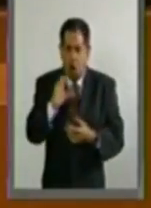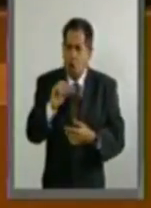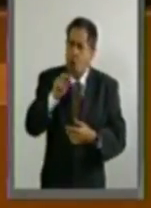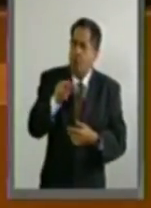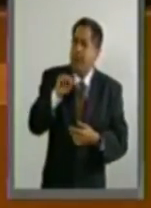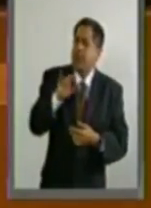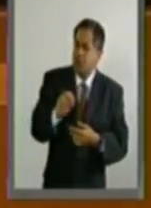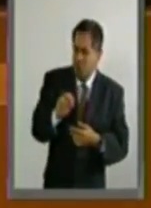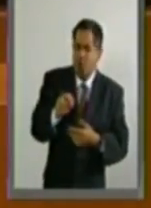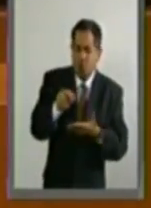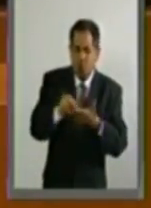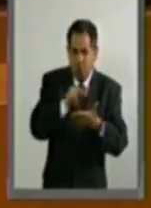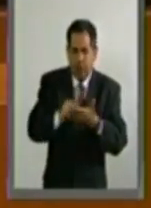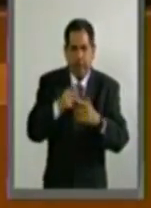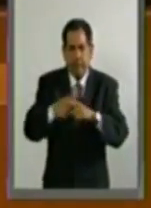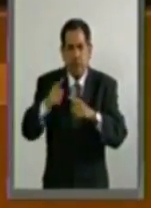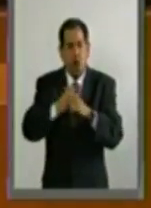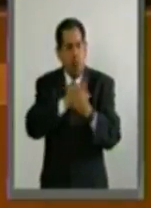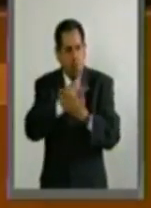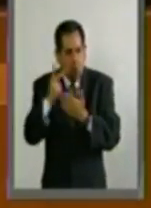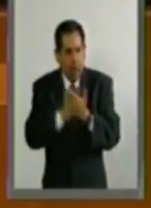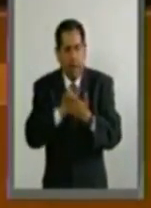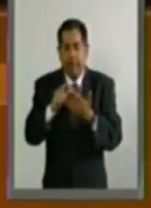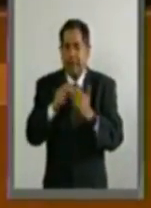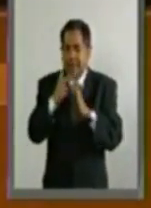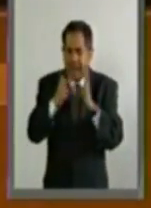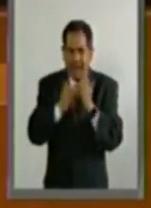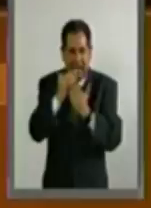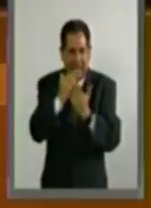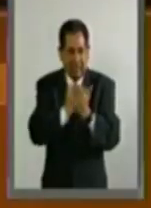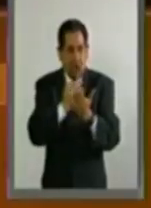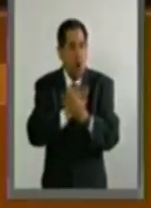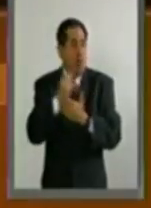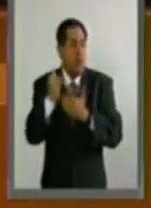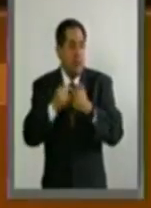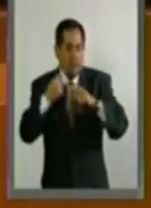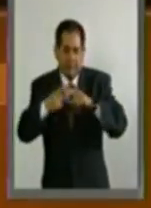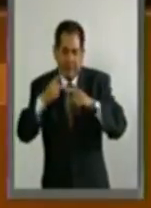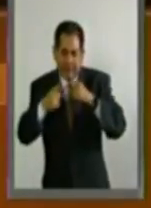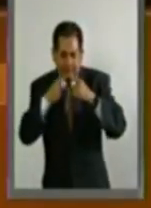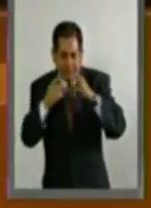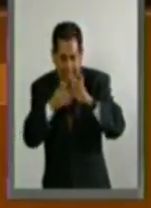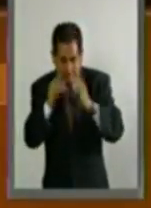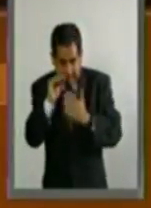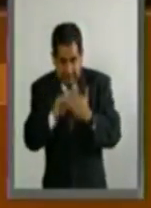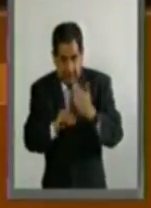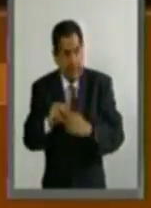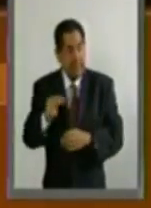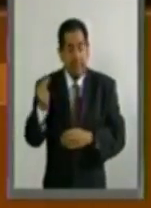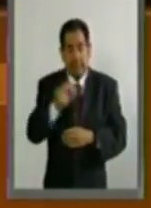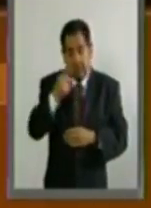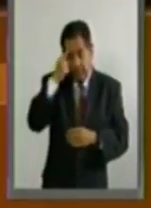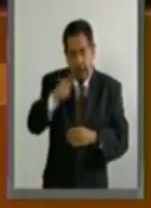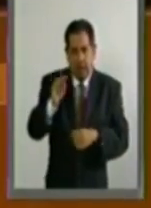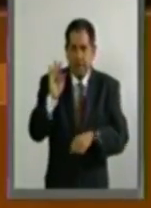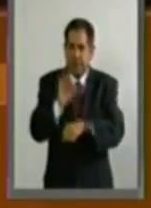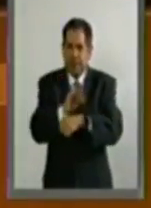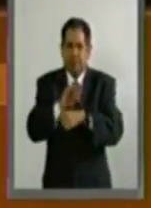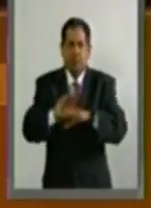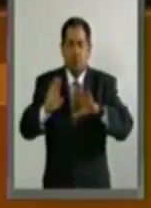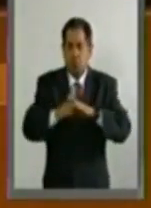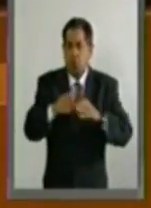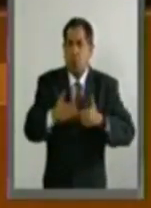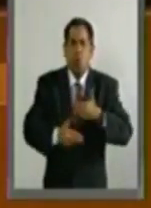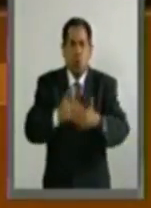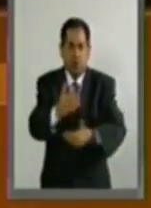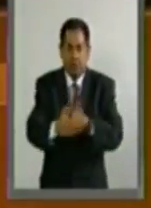políticas, programas, reglas de operación, proyectos y cambios regulatorios necesarios para potenciar la productividad